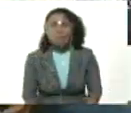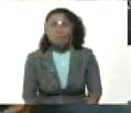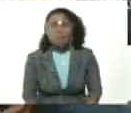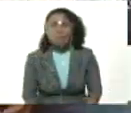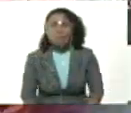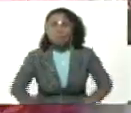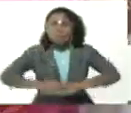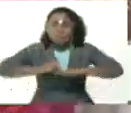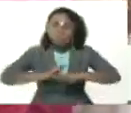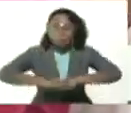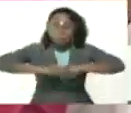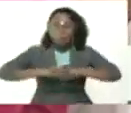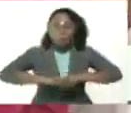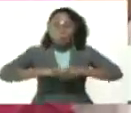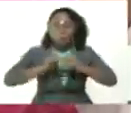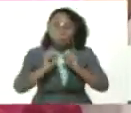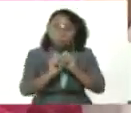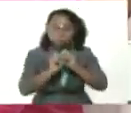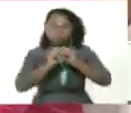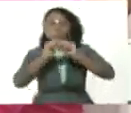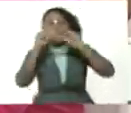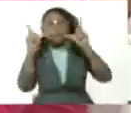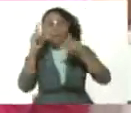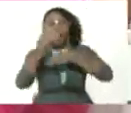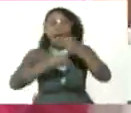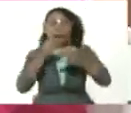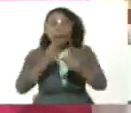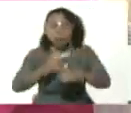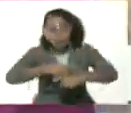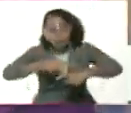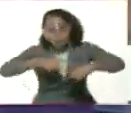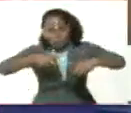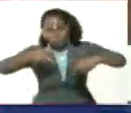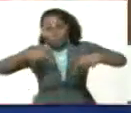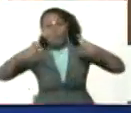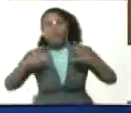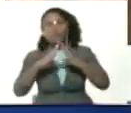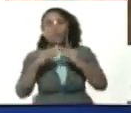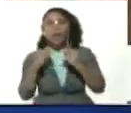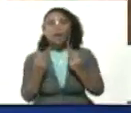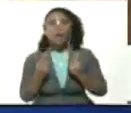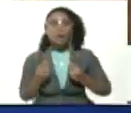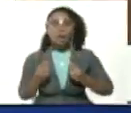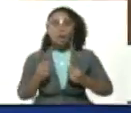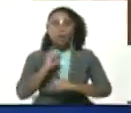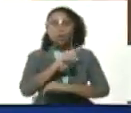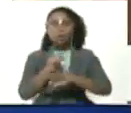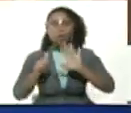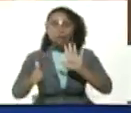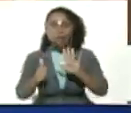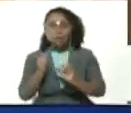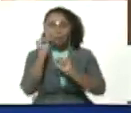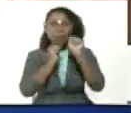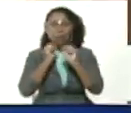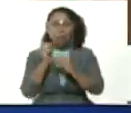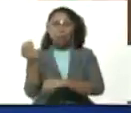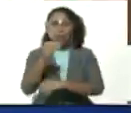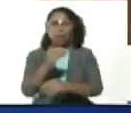reanimar, despertar y hacer crecer toda la economía, los 16 motores y